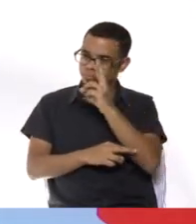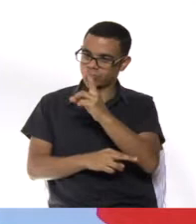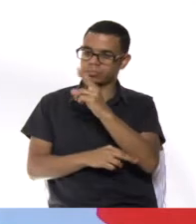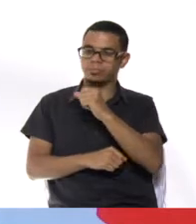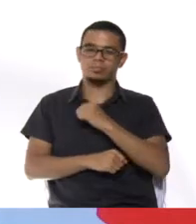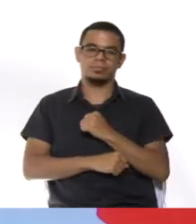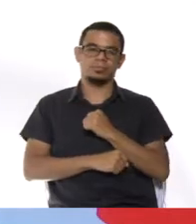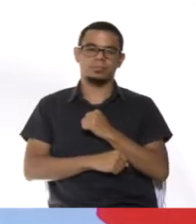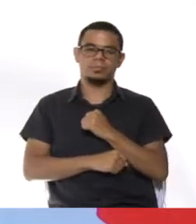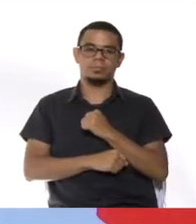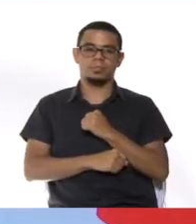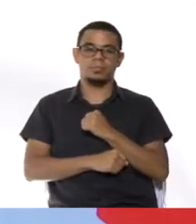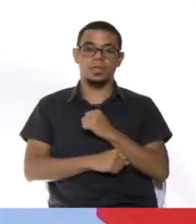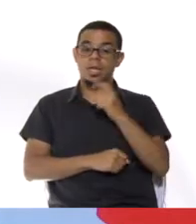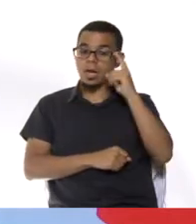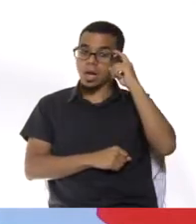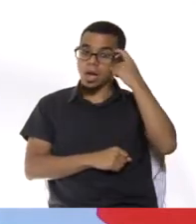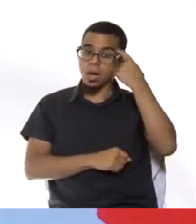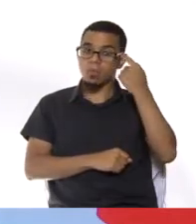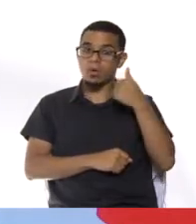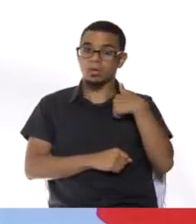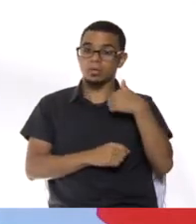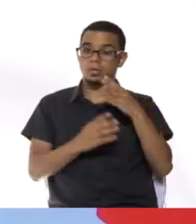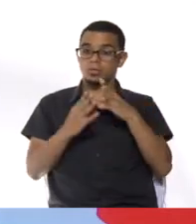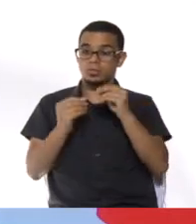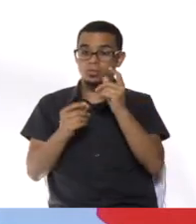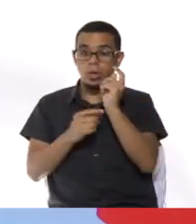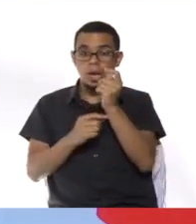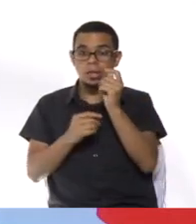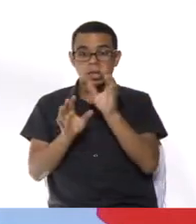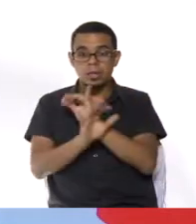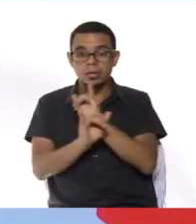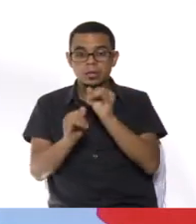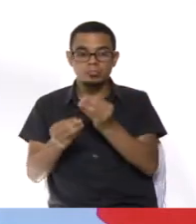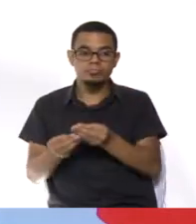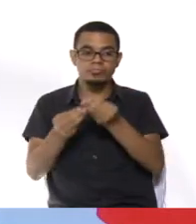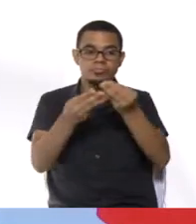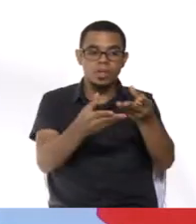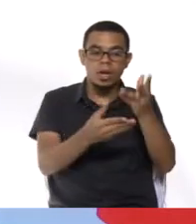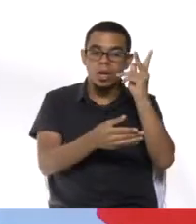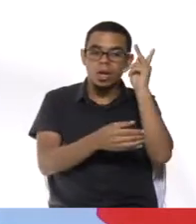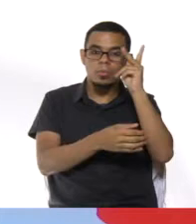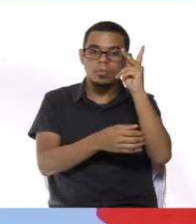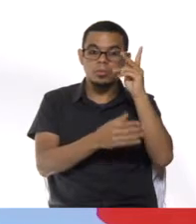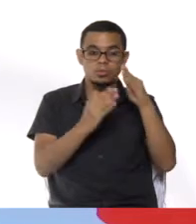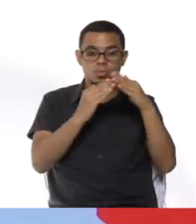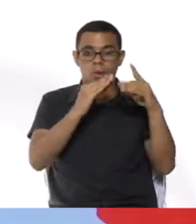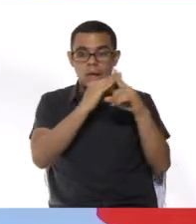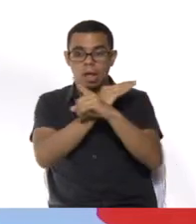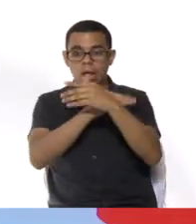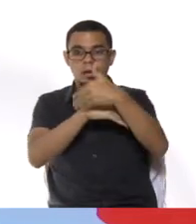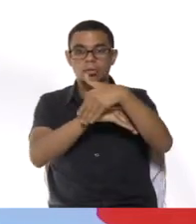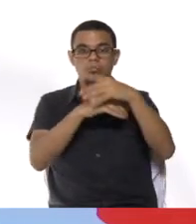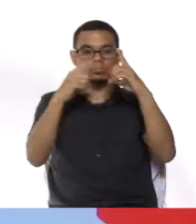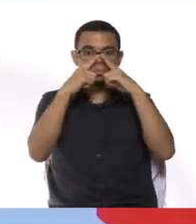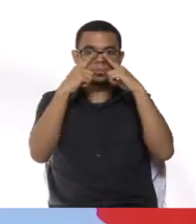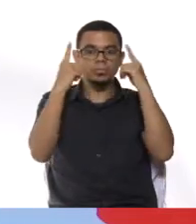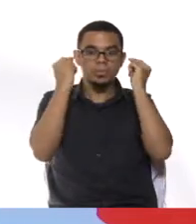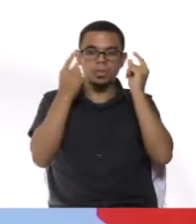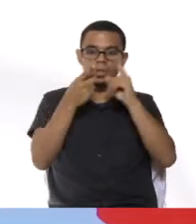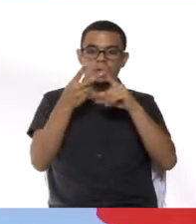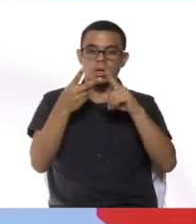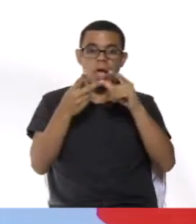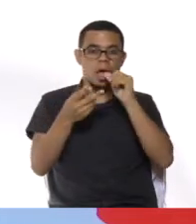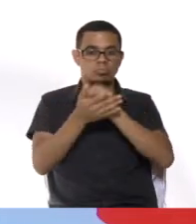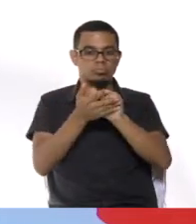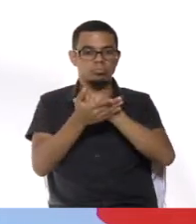mucha tolerancia. Recuerda enviarle todas tus tareas a tu maestra. Si vas a salir, utiliza tu tapaboca, lava